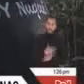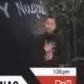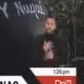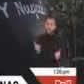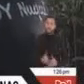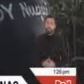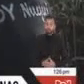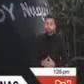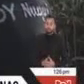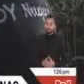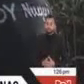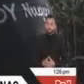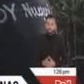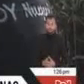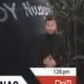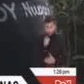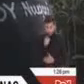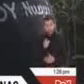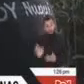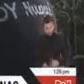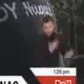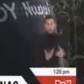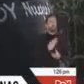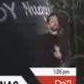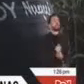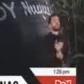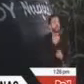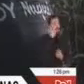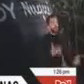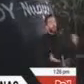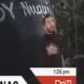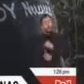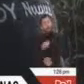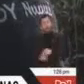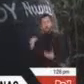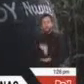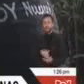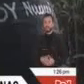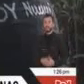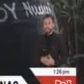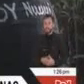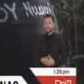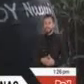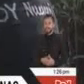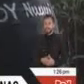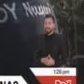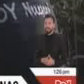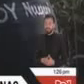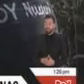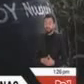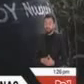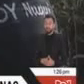que los haga regresar. Y no hay nada más bonito que esto, por ejemplo, ¿no? Algo que para